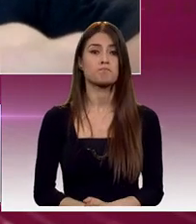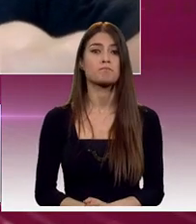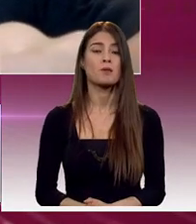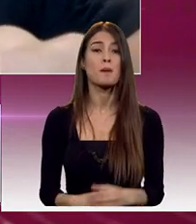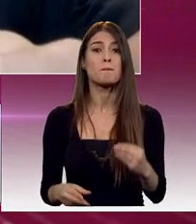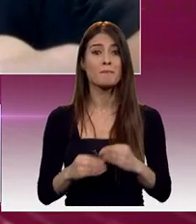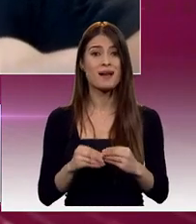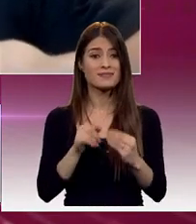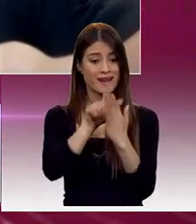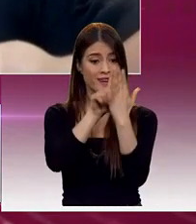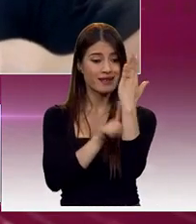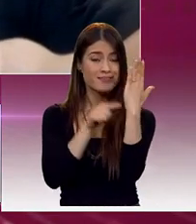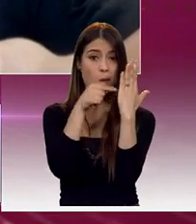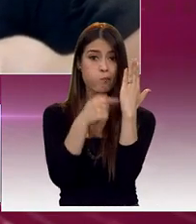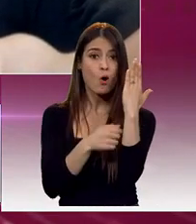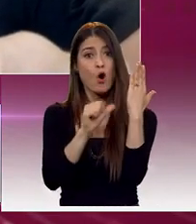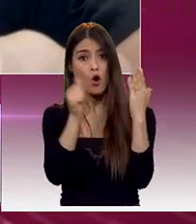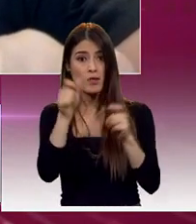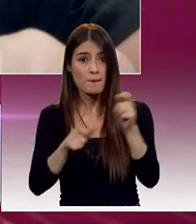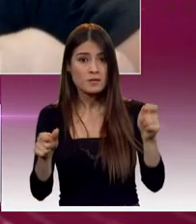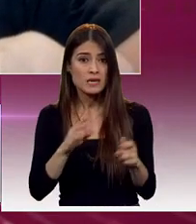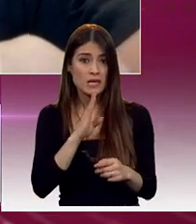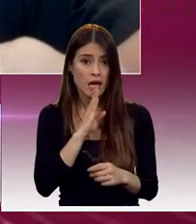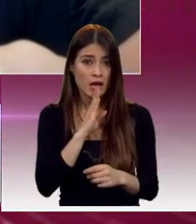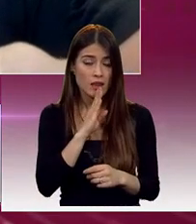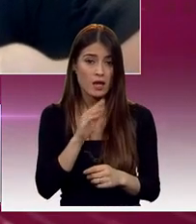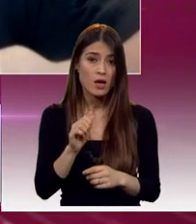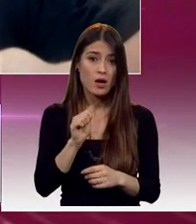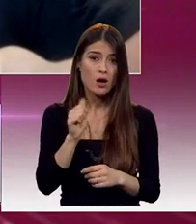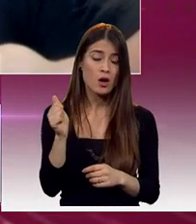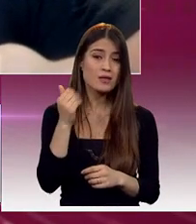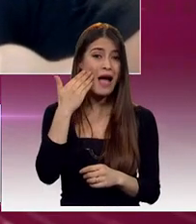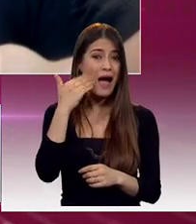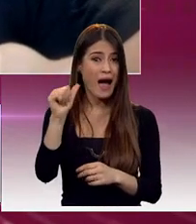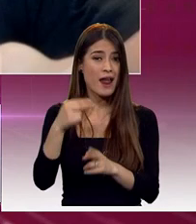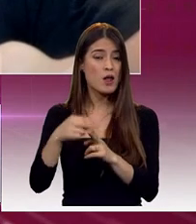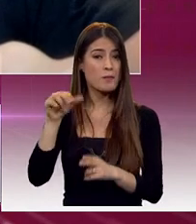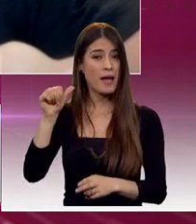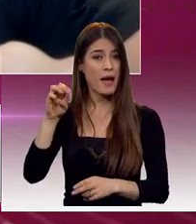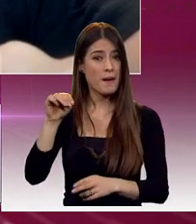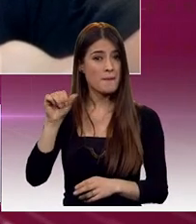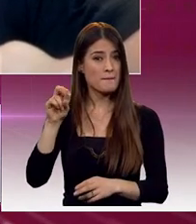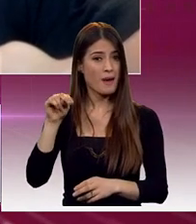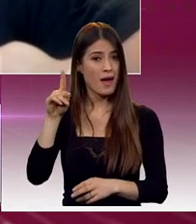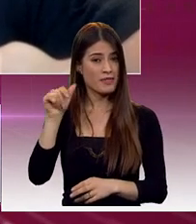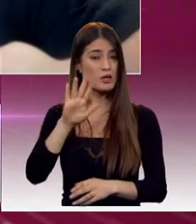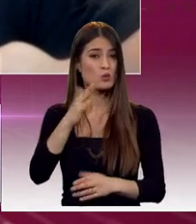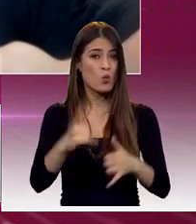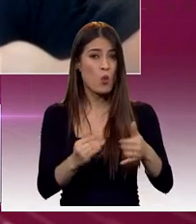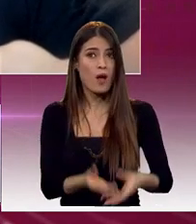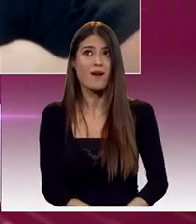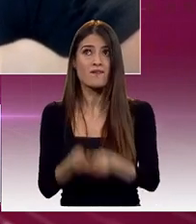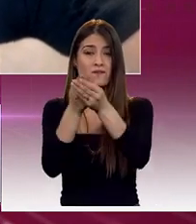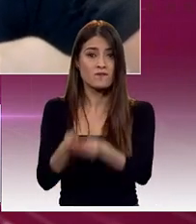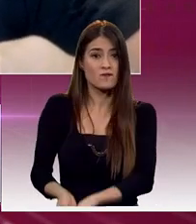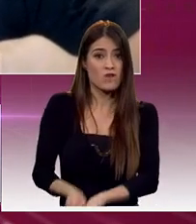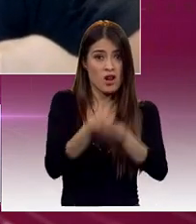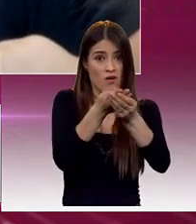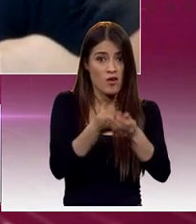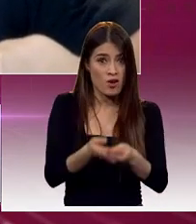me parece que estaba amanda con eso la jugador de la jugadora de la selección de voleibol digamos hay gente que está